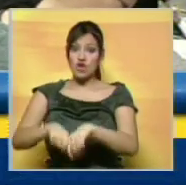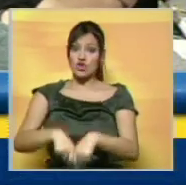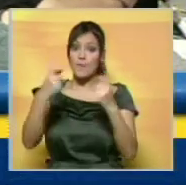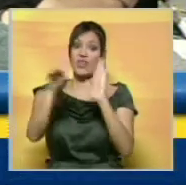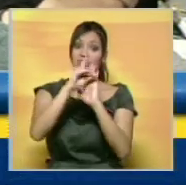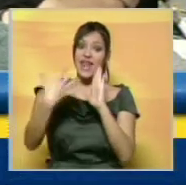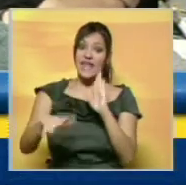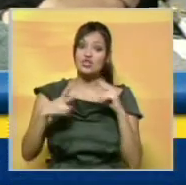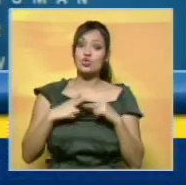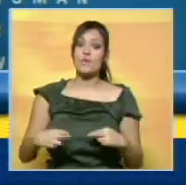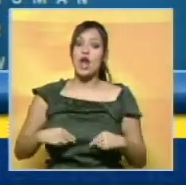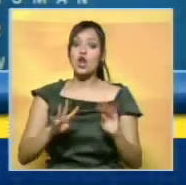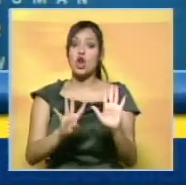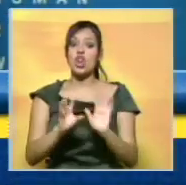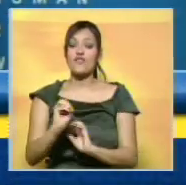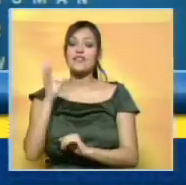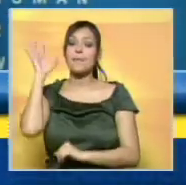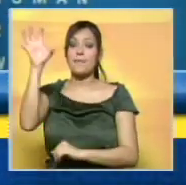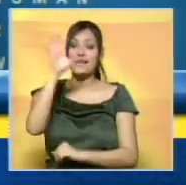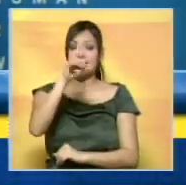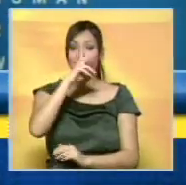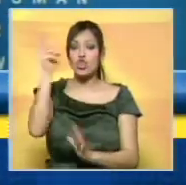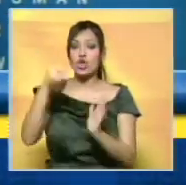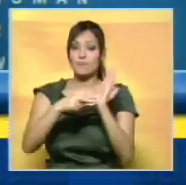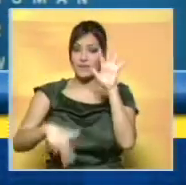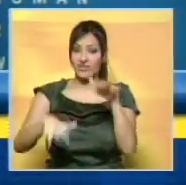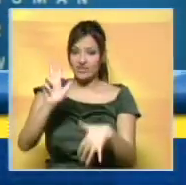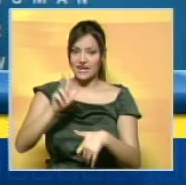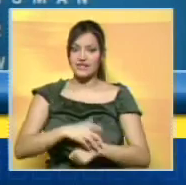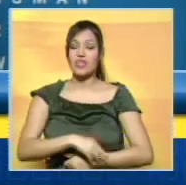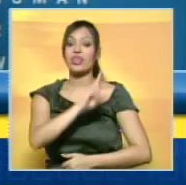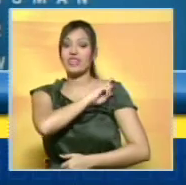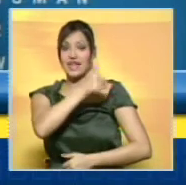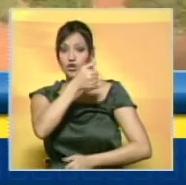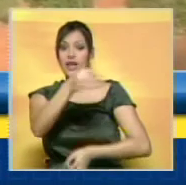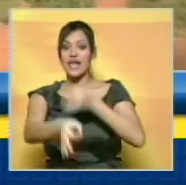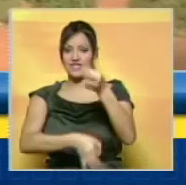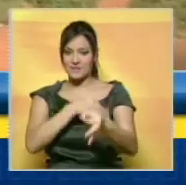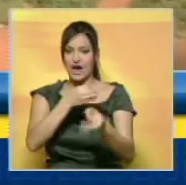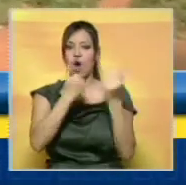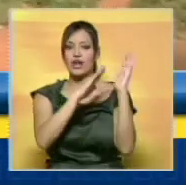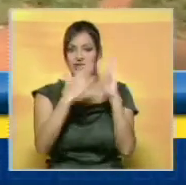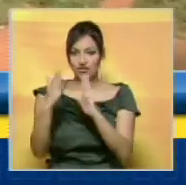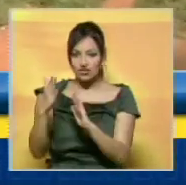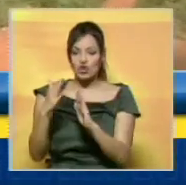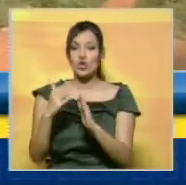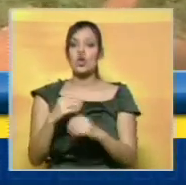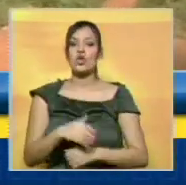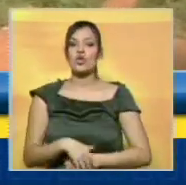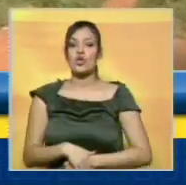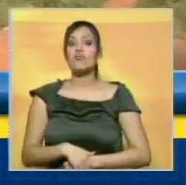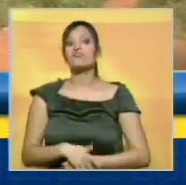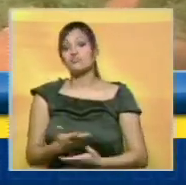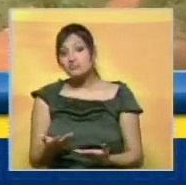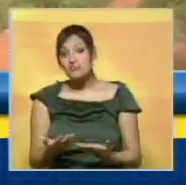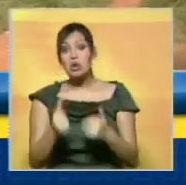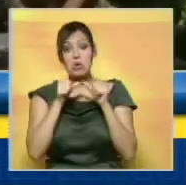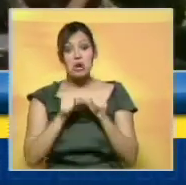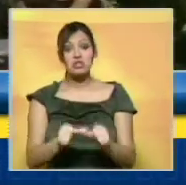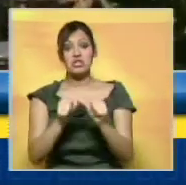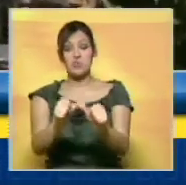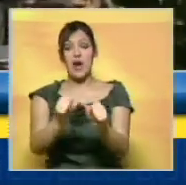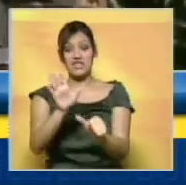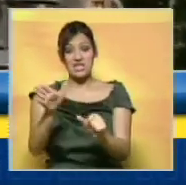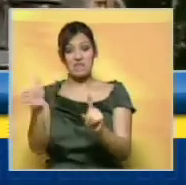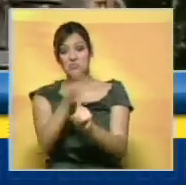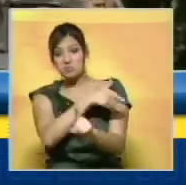derechos humanos en 90 países durante el 2013. El director de la ONG, Kenneth Roach, rechazó que mientras sigan las